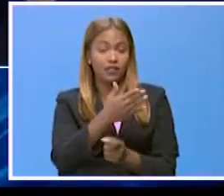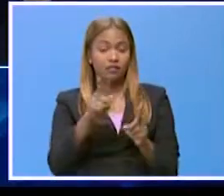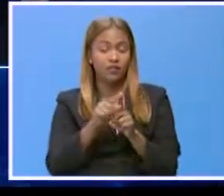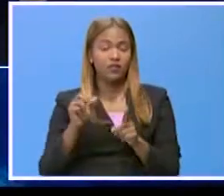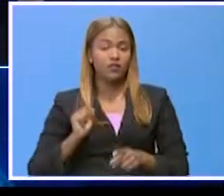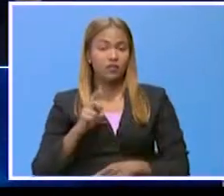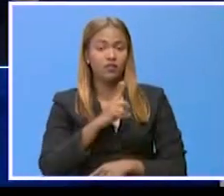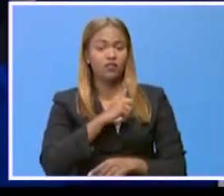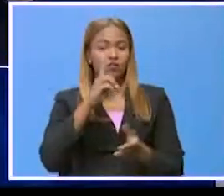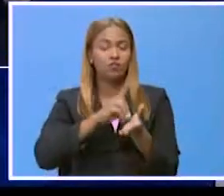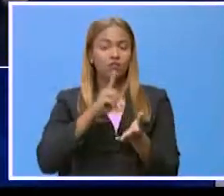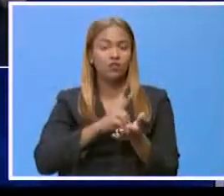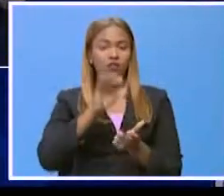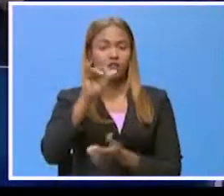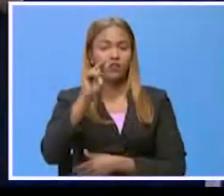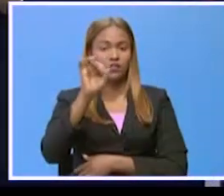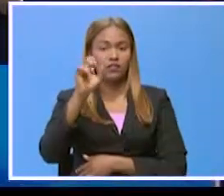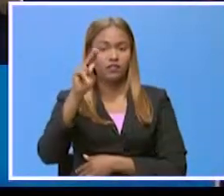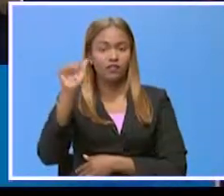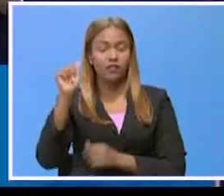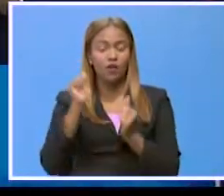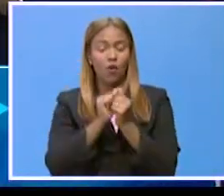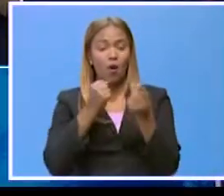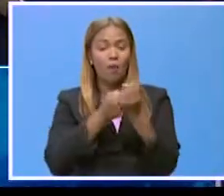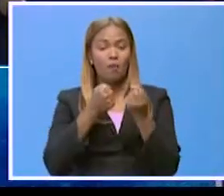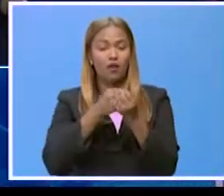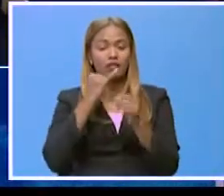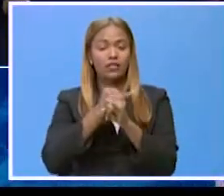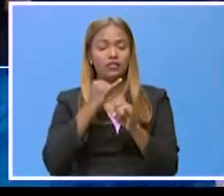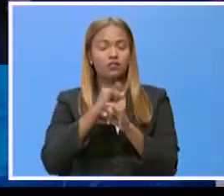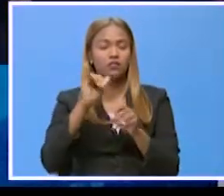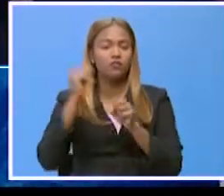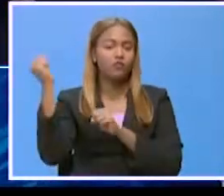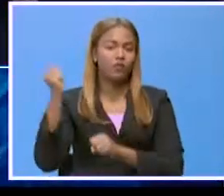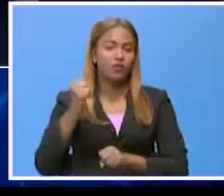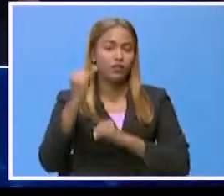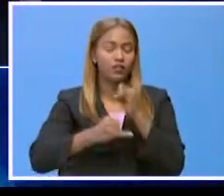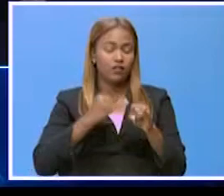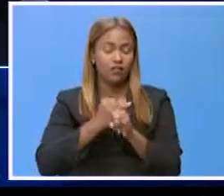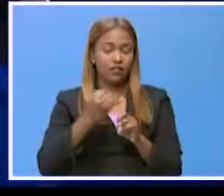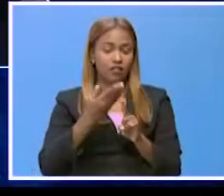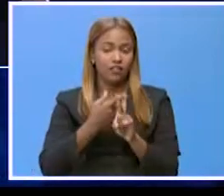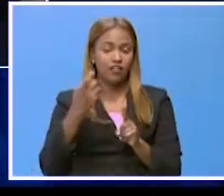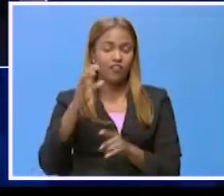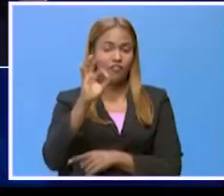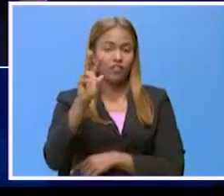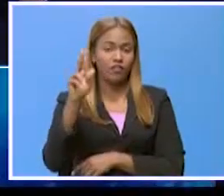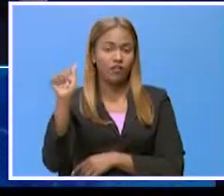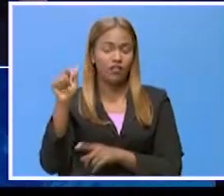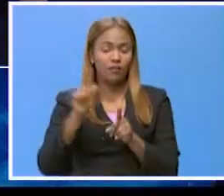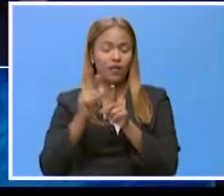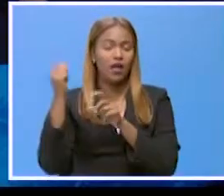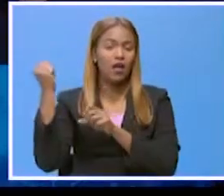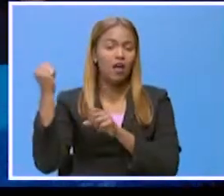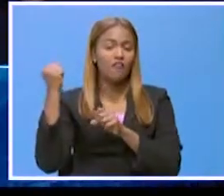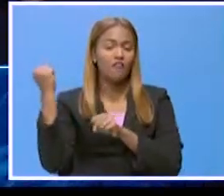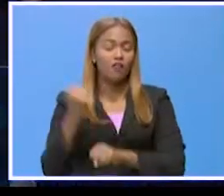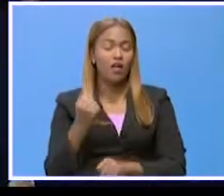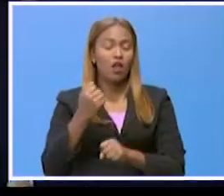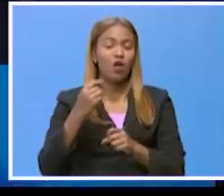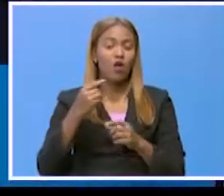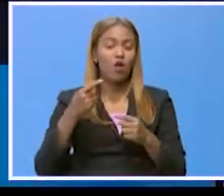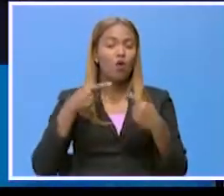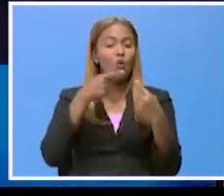doctor iván silva con el apoyo de instituciones como la fundación internacional por ventura y la fundación lucha y desarrollo juan pablo